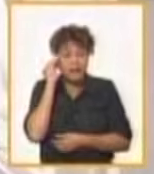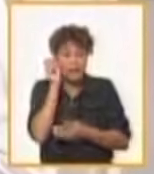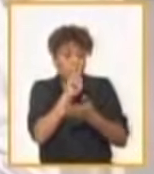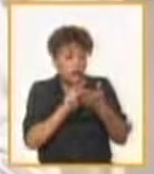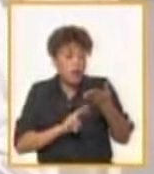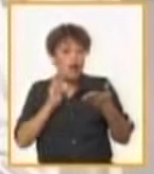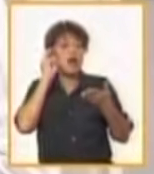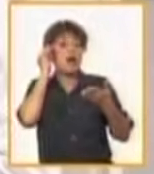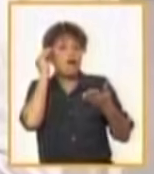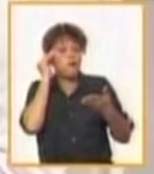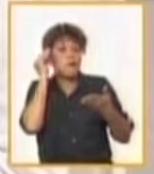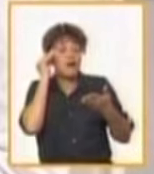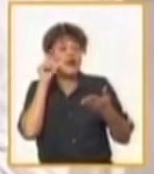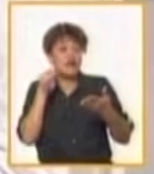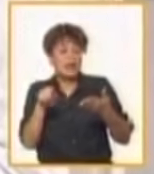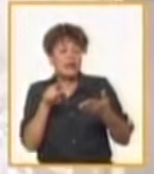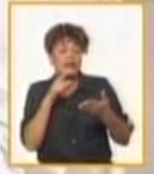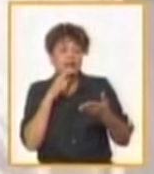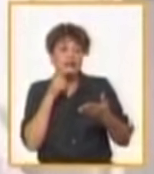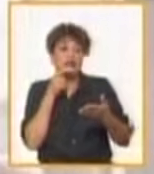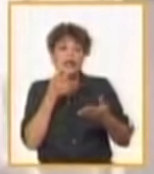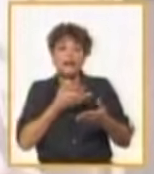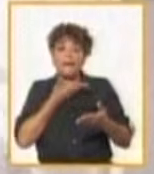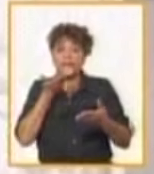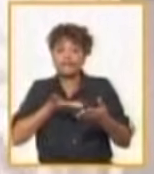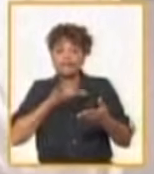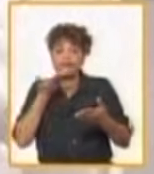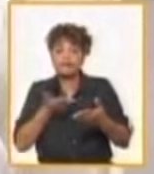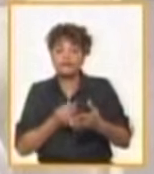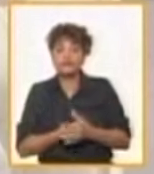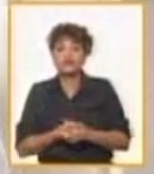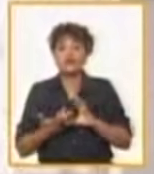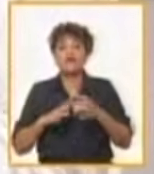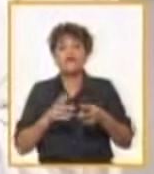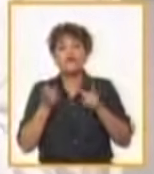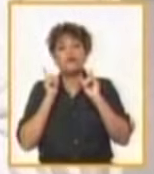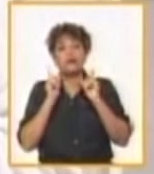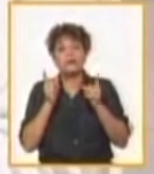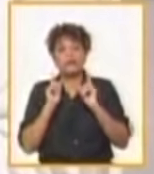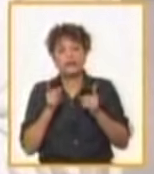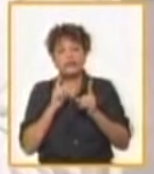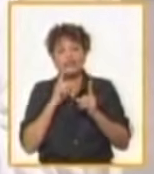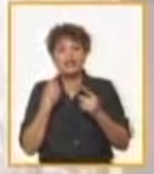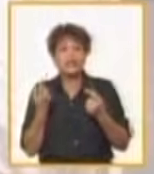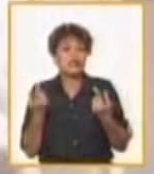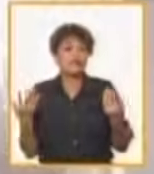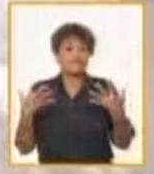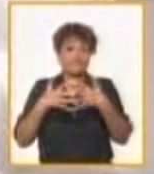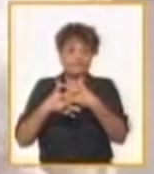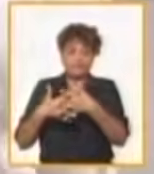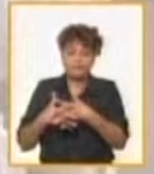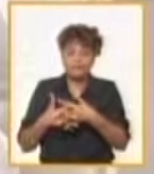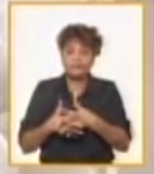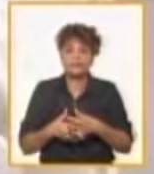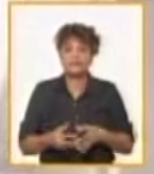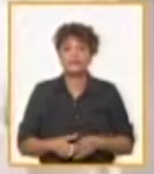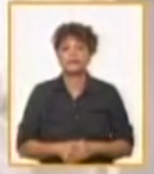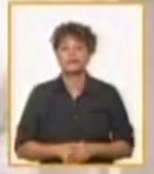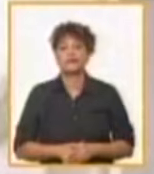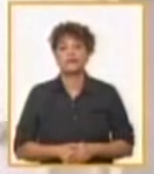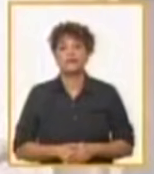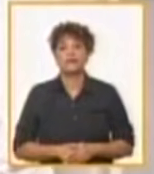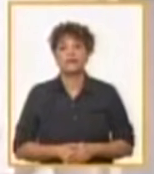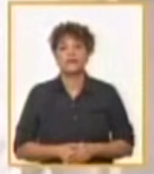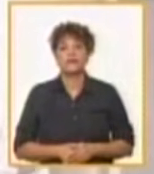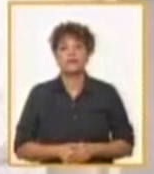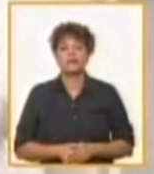gran lección de palabras, una lección política de la unidad, de que nadie se separe, de que